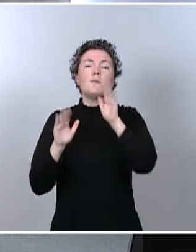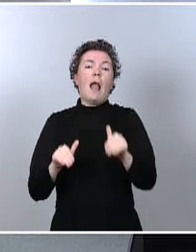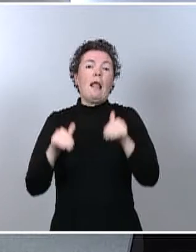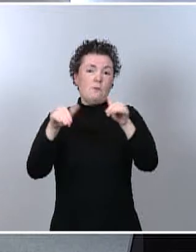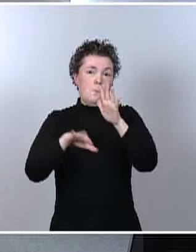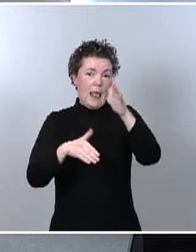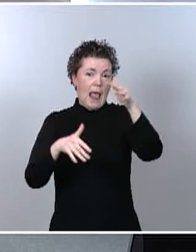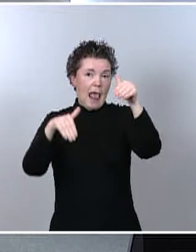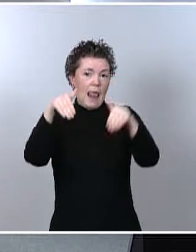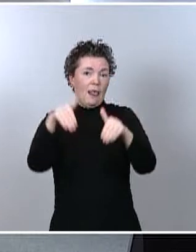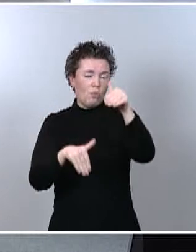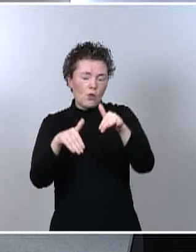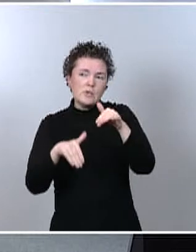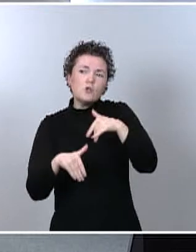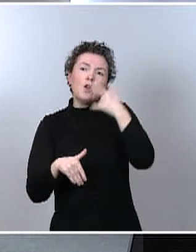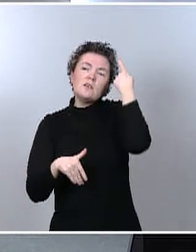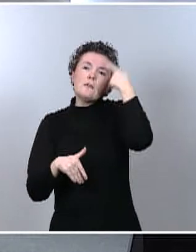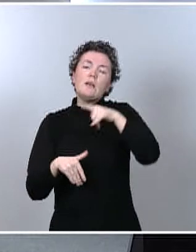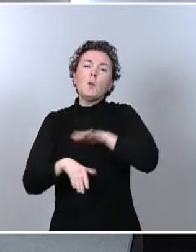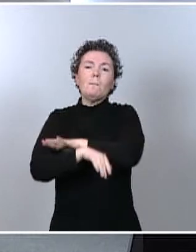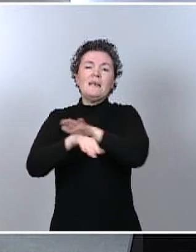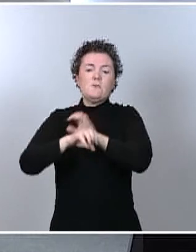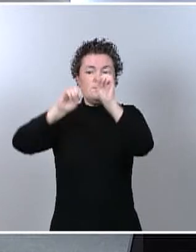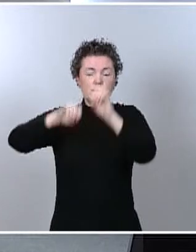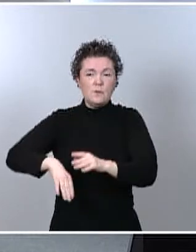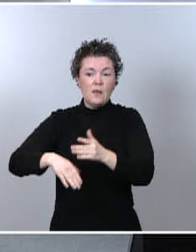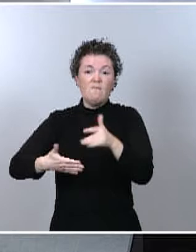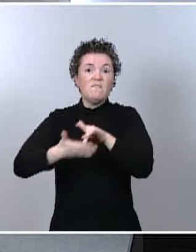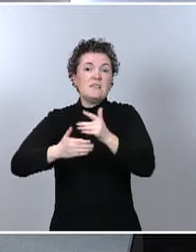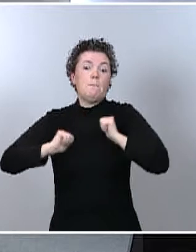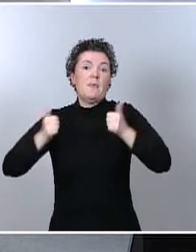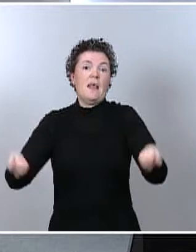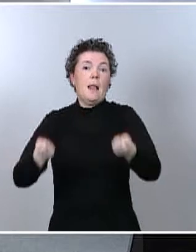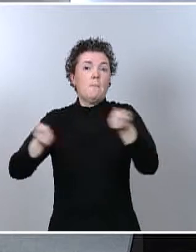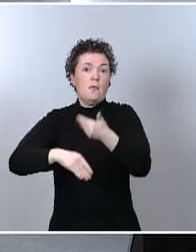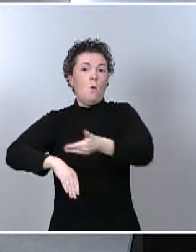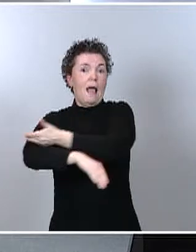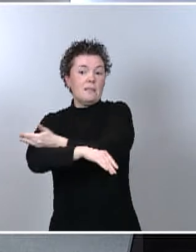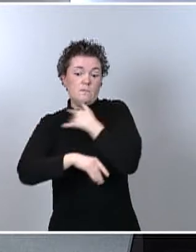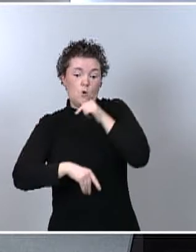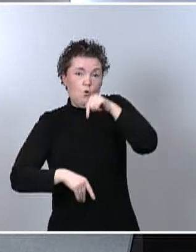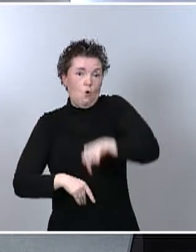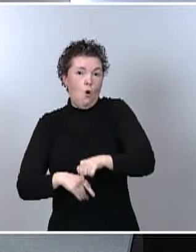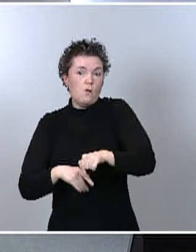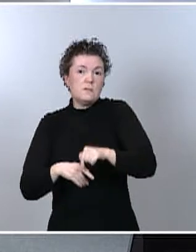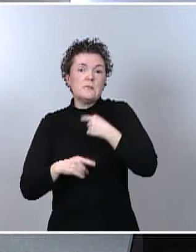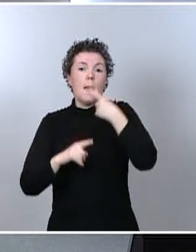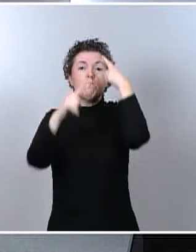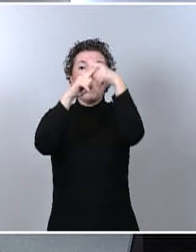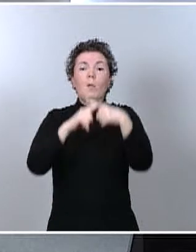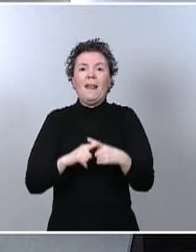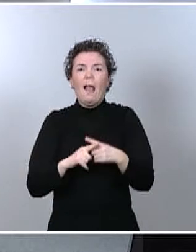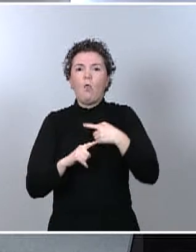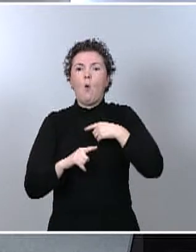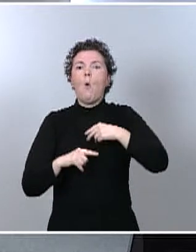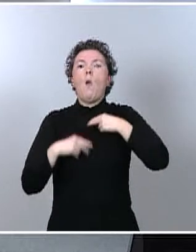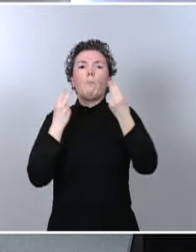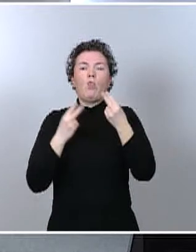Cataluña, de 10 días entre el día 7 de enero y el 17. Y volviendo a su candidatura para